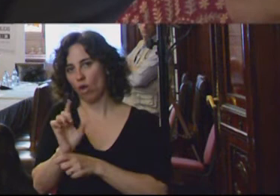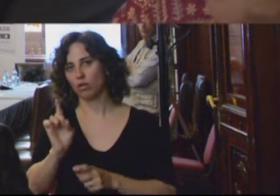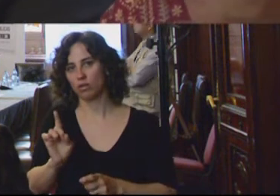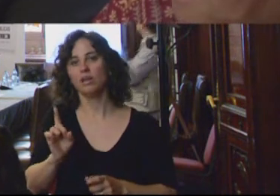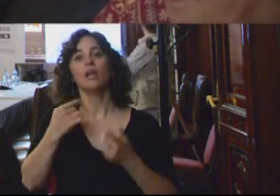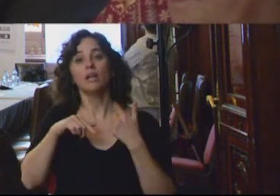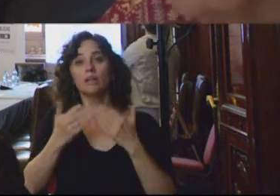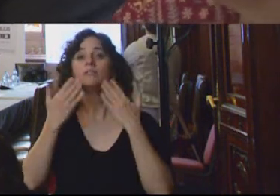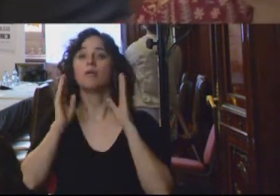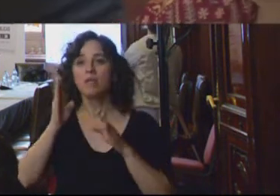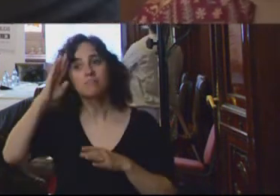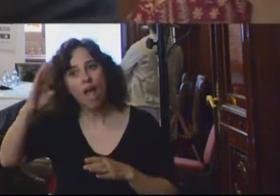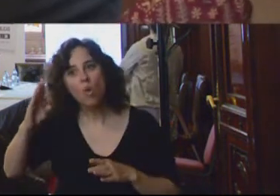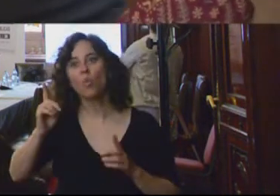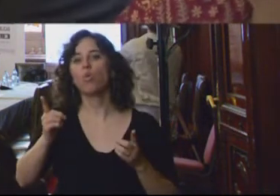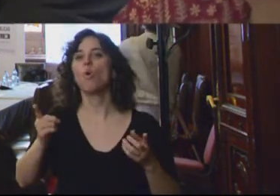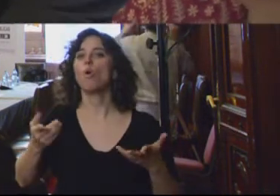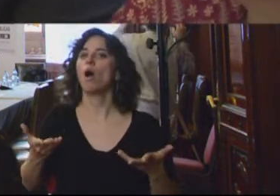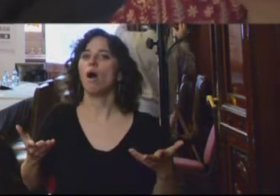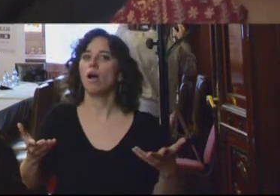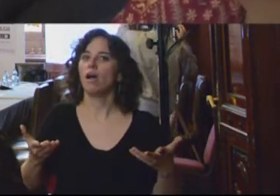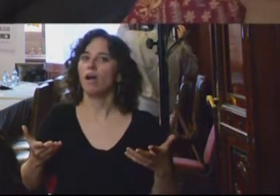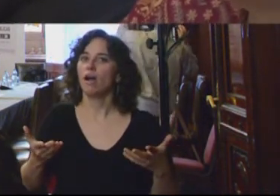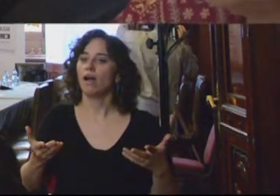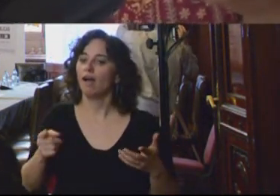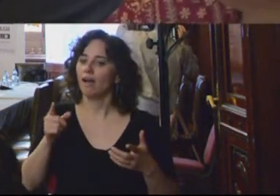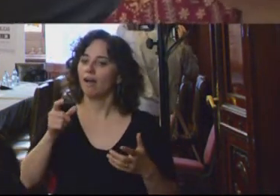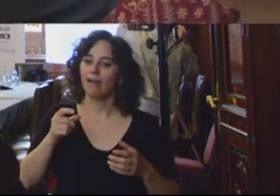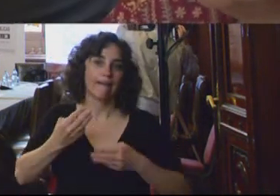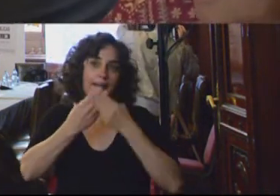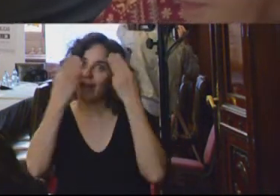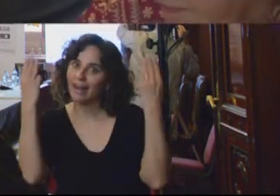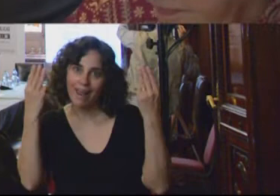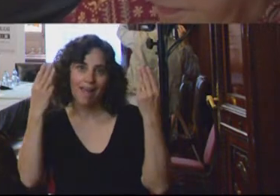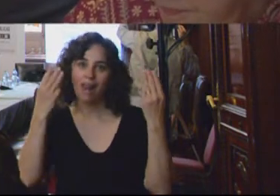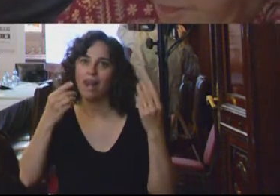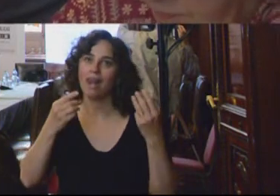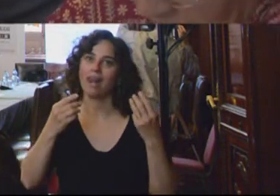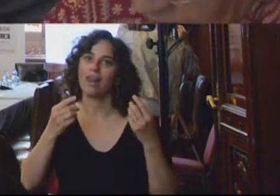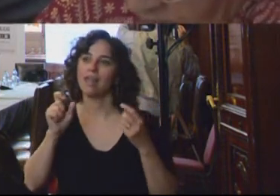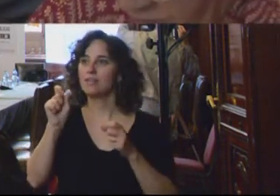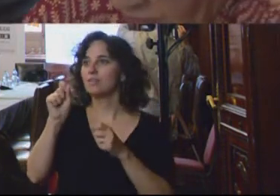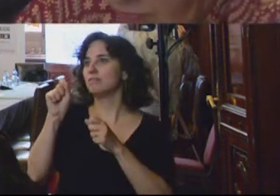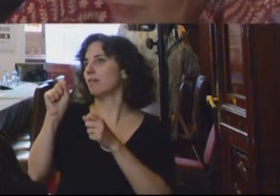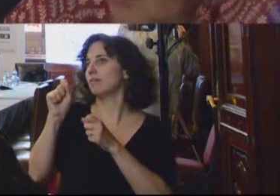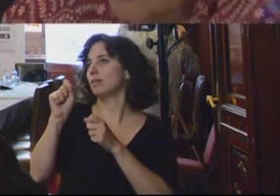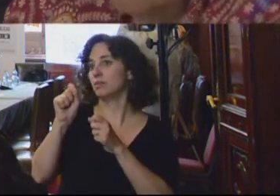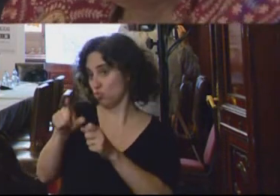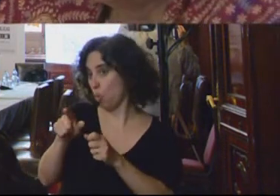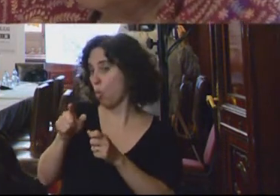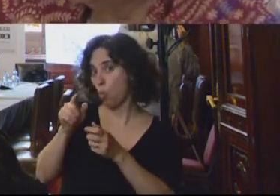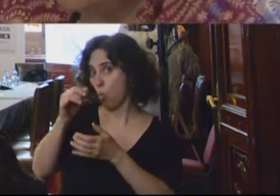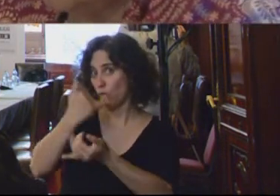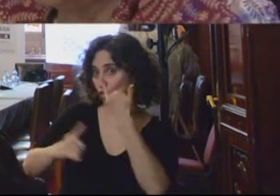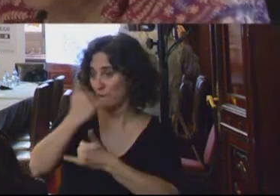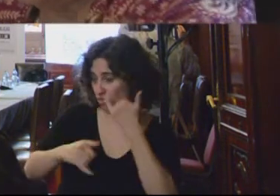y saludar incluso el espíritu general de su presentación, que es